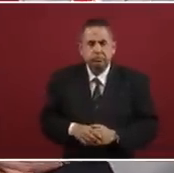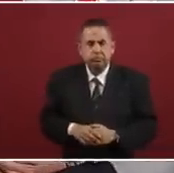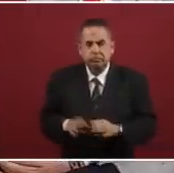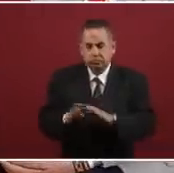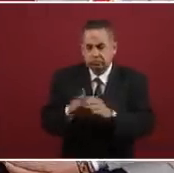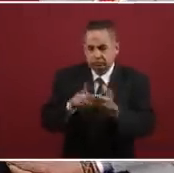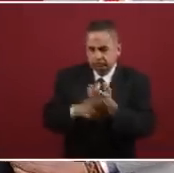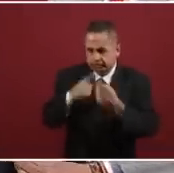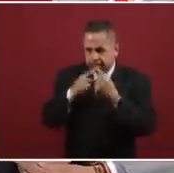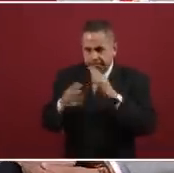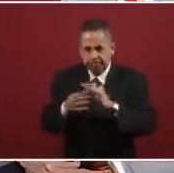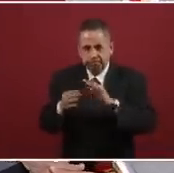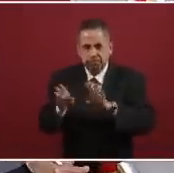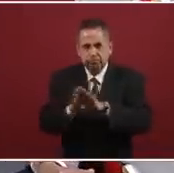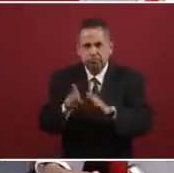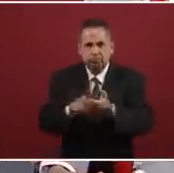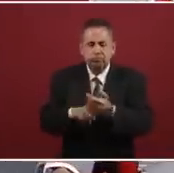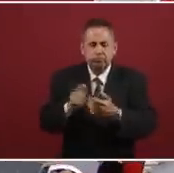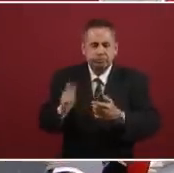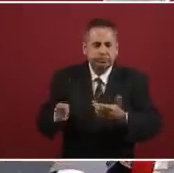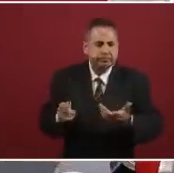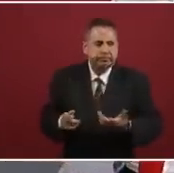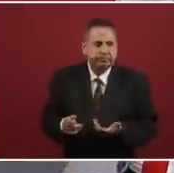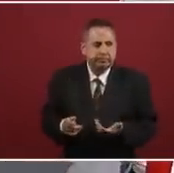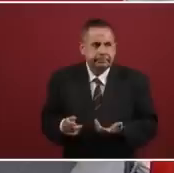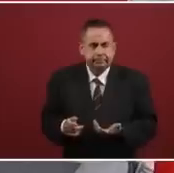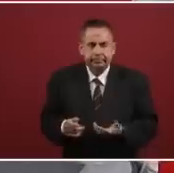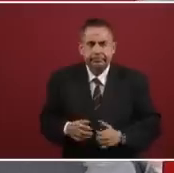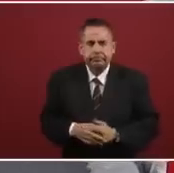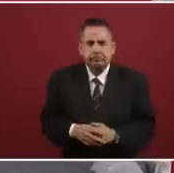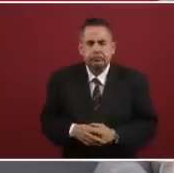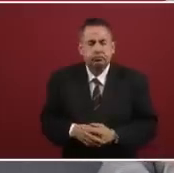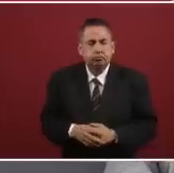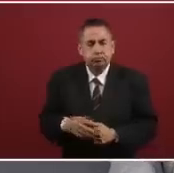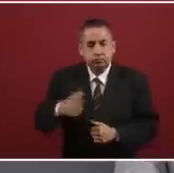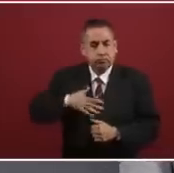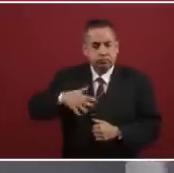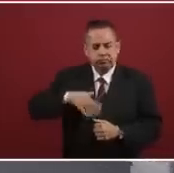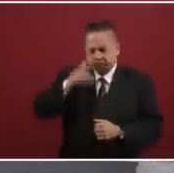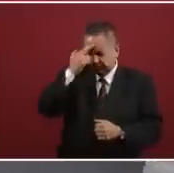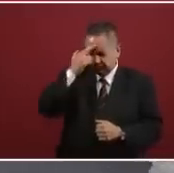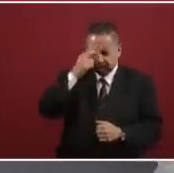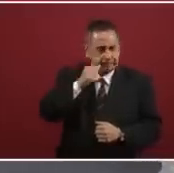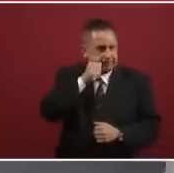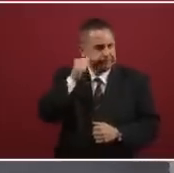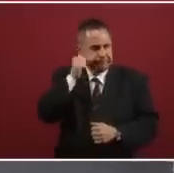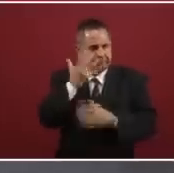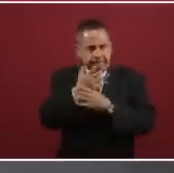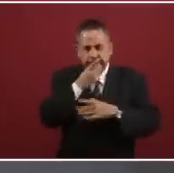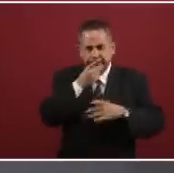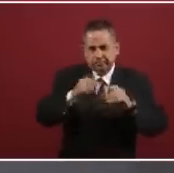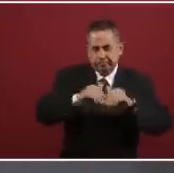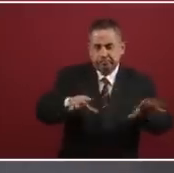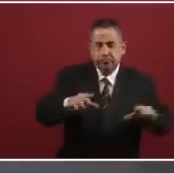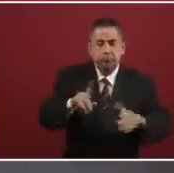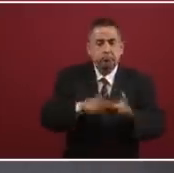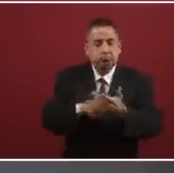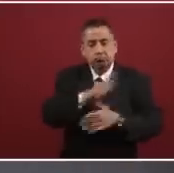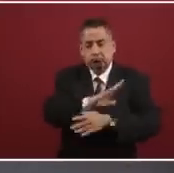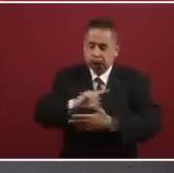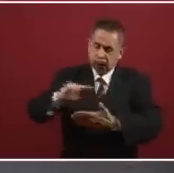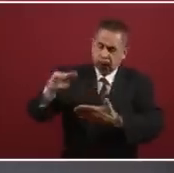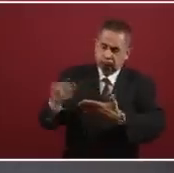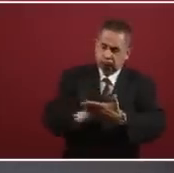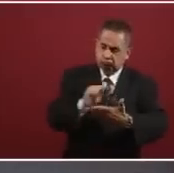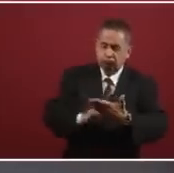se esté aceptando, porque tengo entendido que lo dijo ayer, que firmó